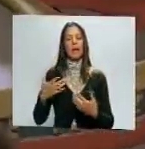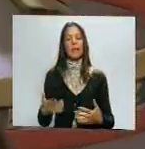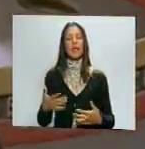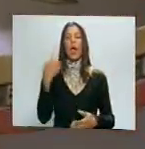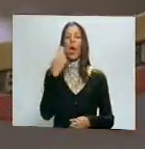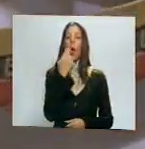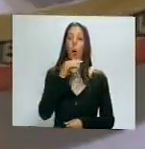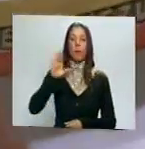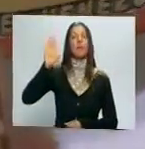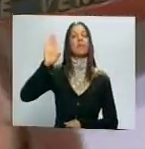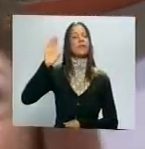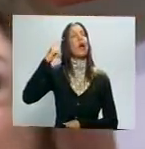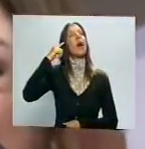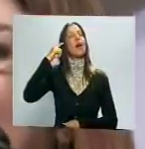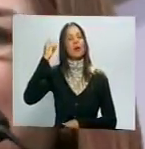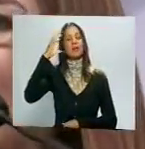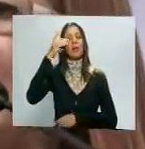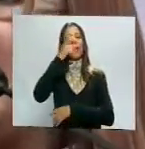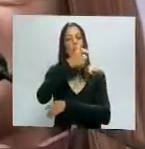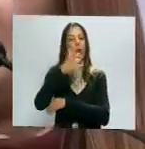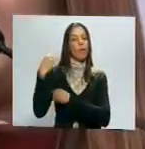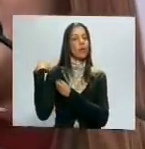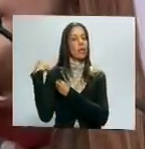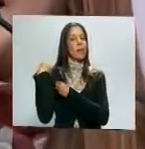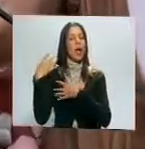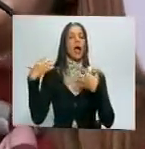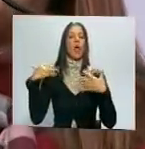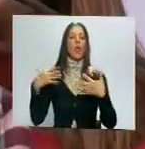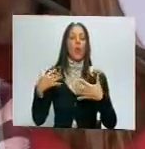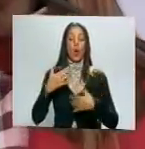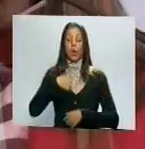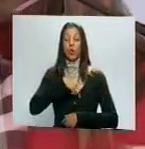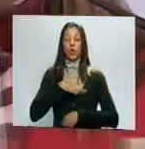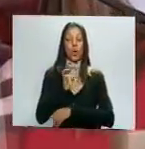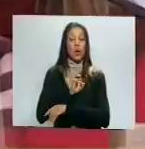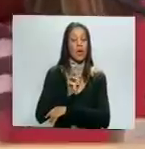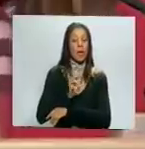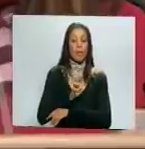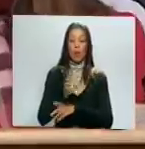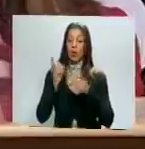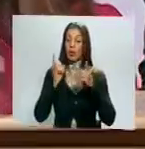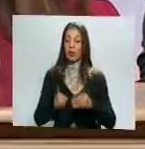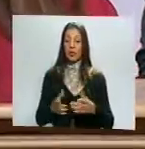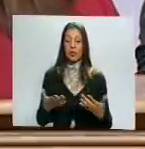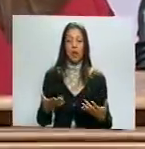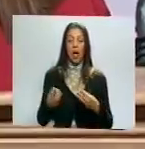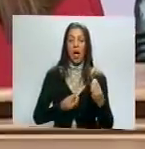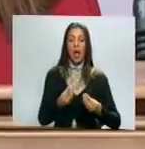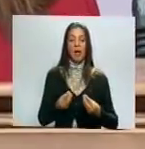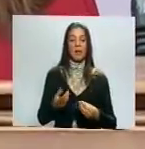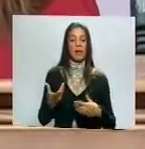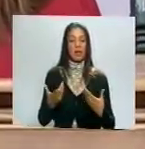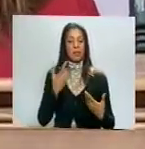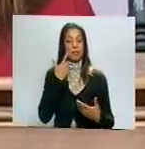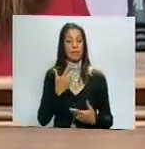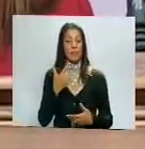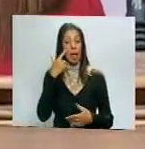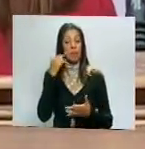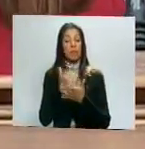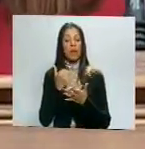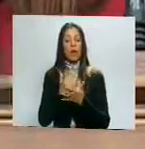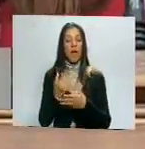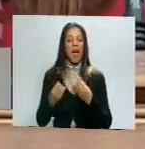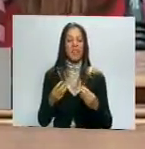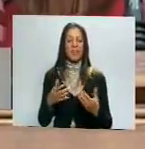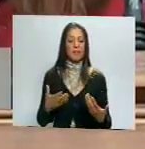el compromiso que le dio al pueblo, dijo: vamos a ponernos al día, vamos a definirnos, vamos a ver qué es lo que hay. Bueno, ahí quedó. ¿Qué es lo que